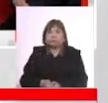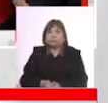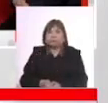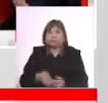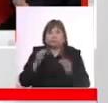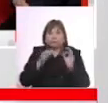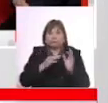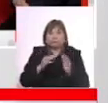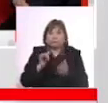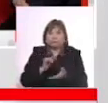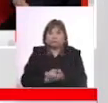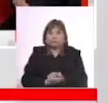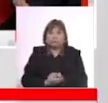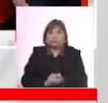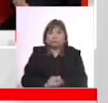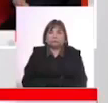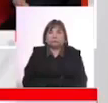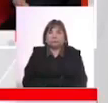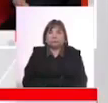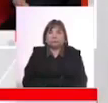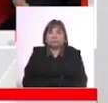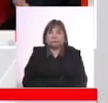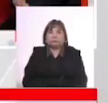establecidos por la Superintendencia de Banca,